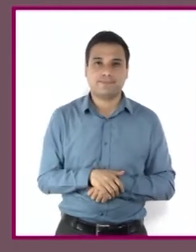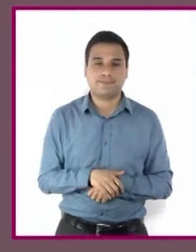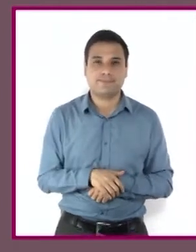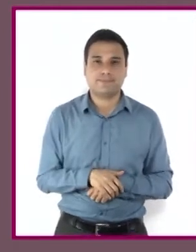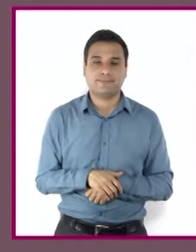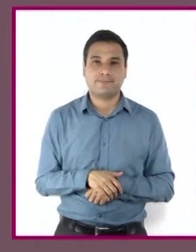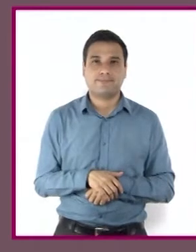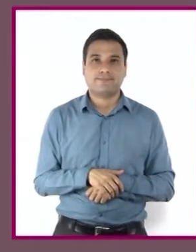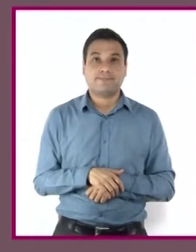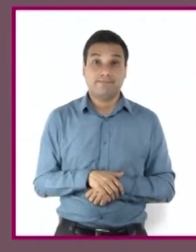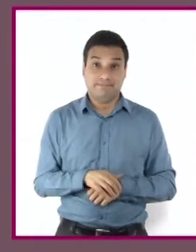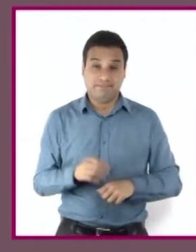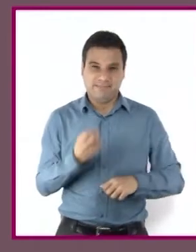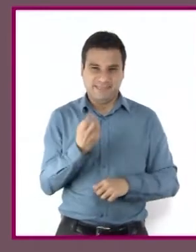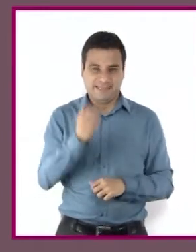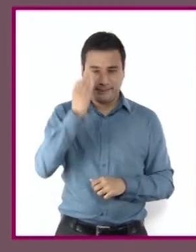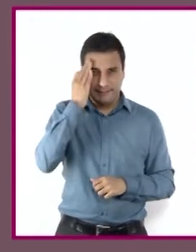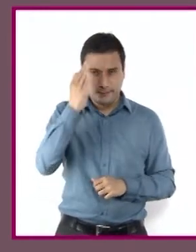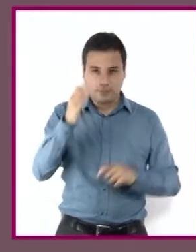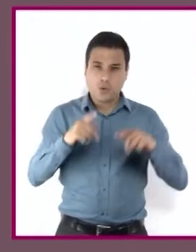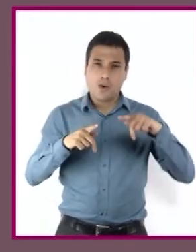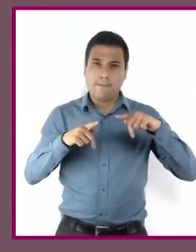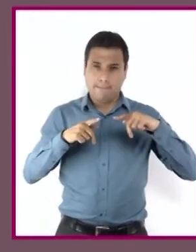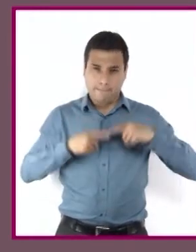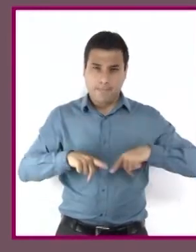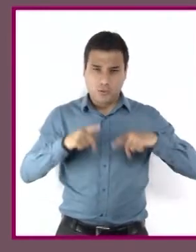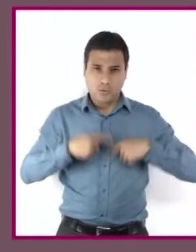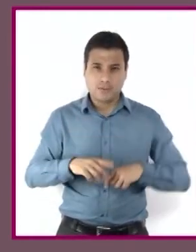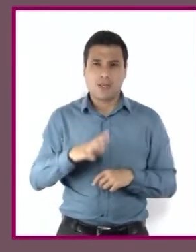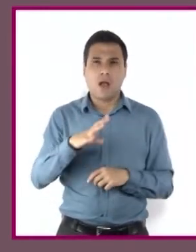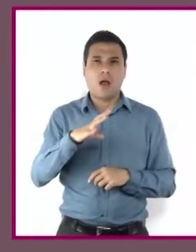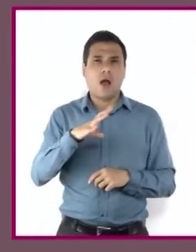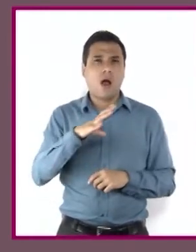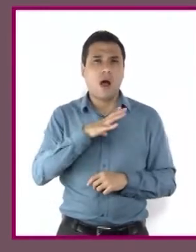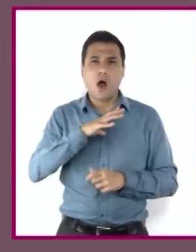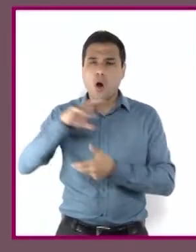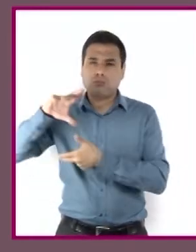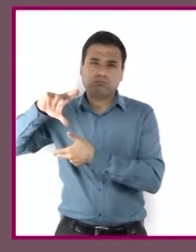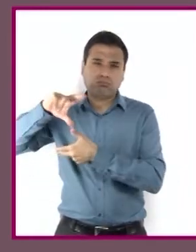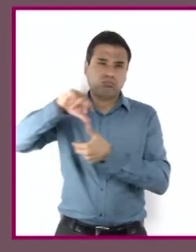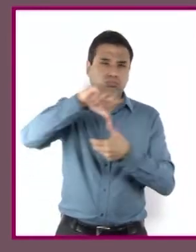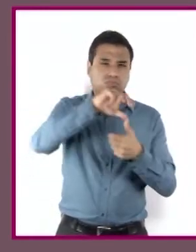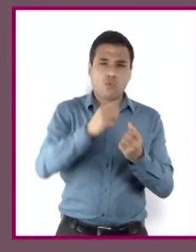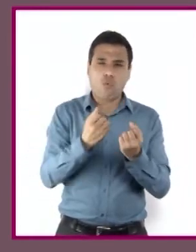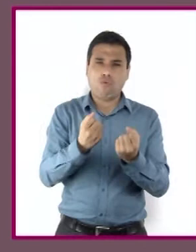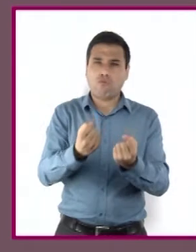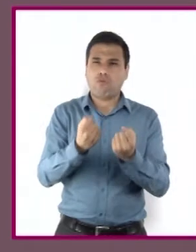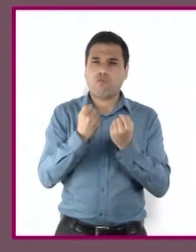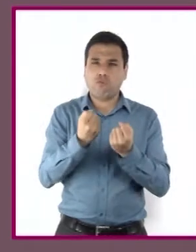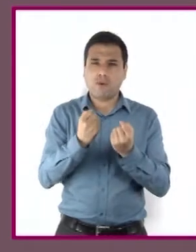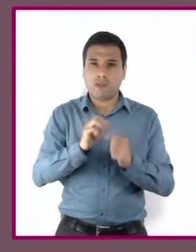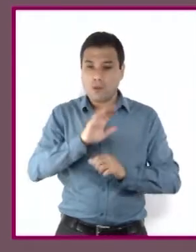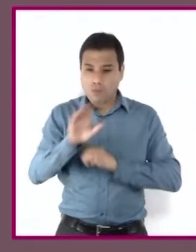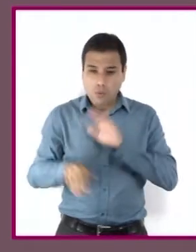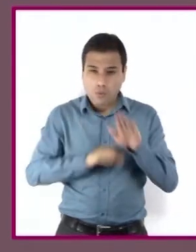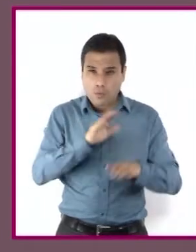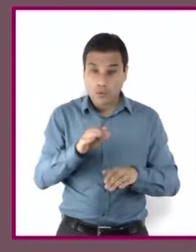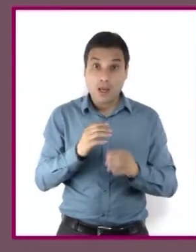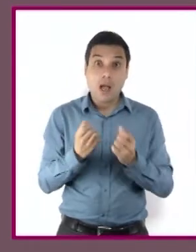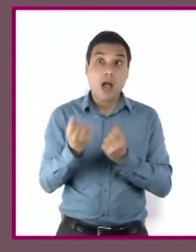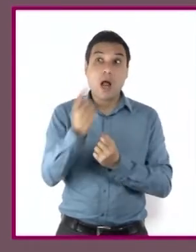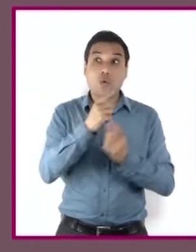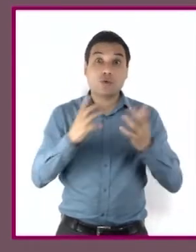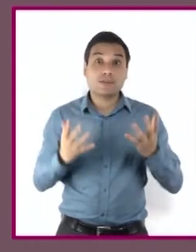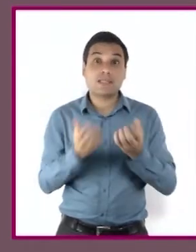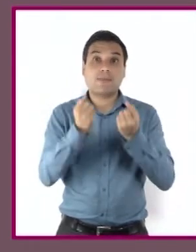personas de esta época fueron azotadas por un gran huracán que lo destruyó todo, pero los que lograron sobrevivir y huyeron a